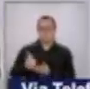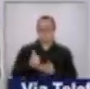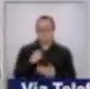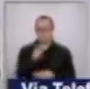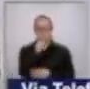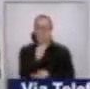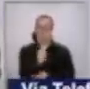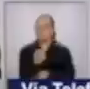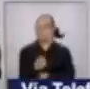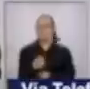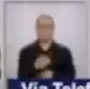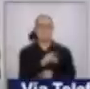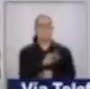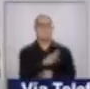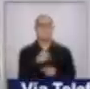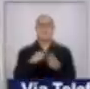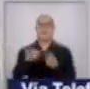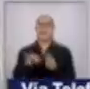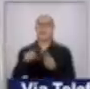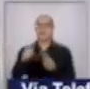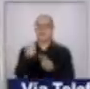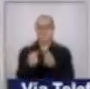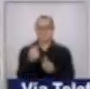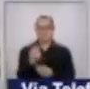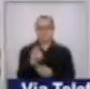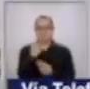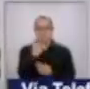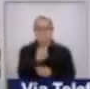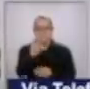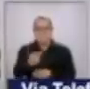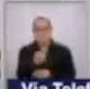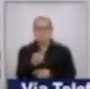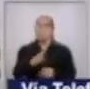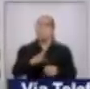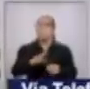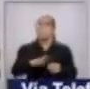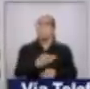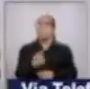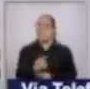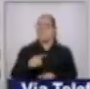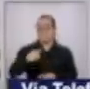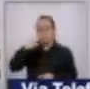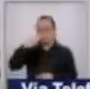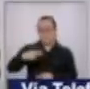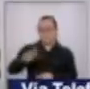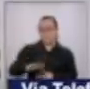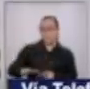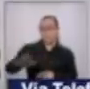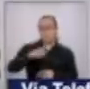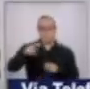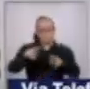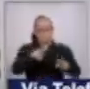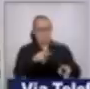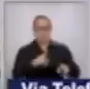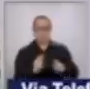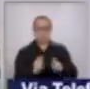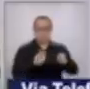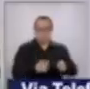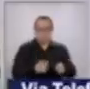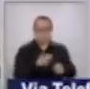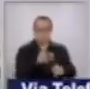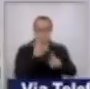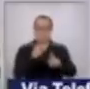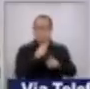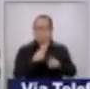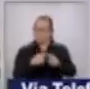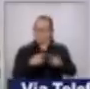que tuvieran el mismo nivel de qué tan incisivas tendrían que ser para una y para